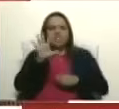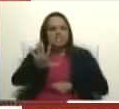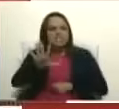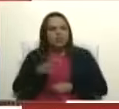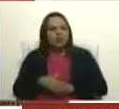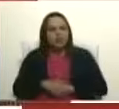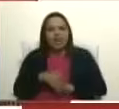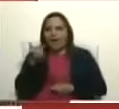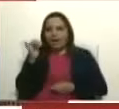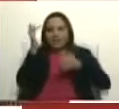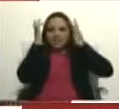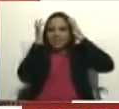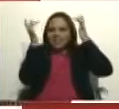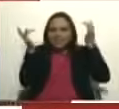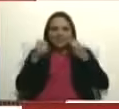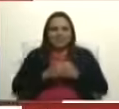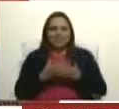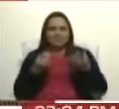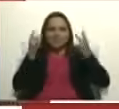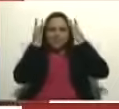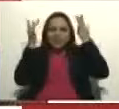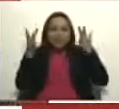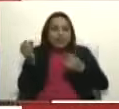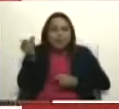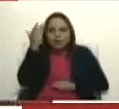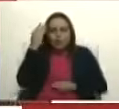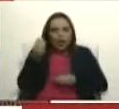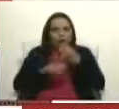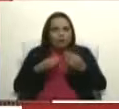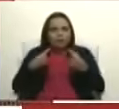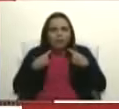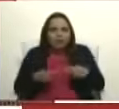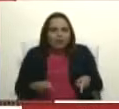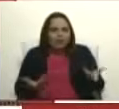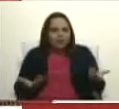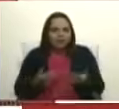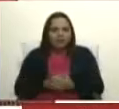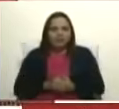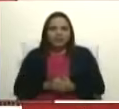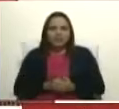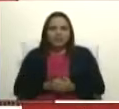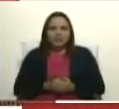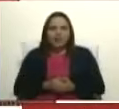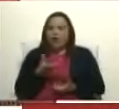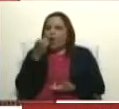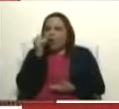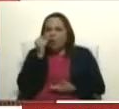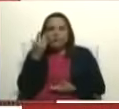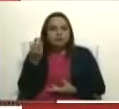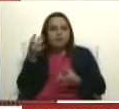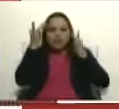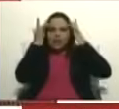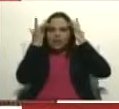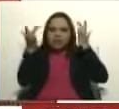genio. Yo no sé cómo es que nosotros no hemos perdido ese cerebro aquí en Venezuela. Tipo tan inteligente.